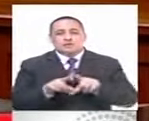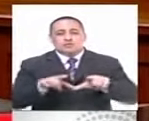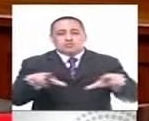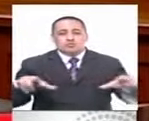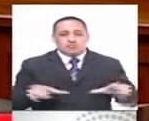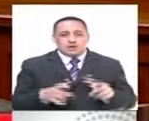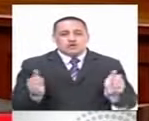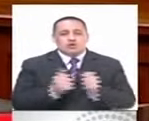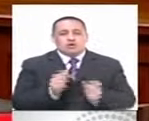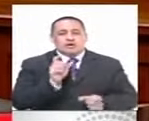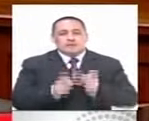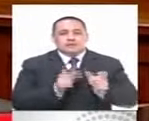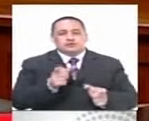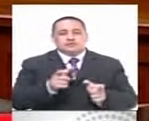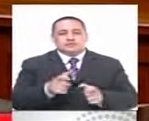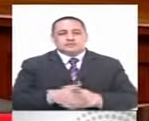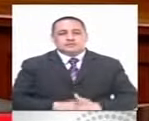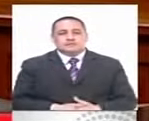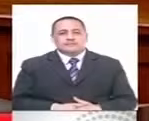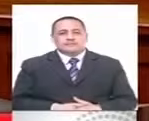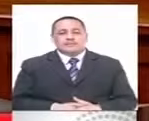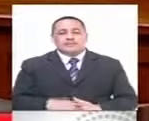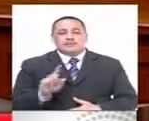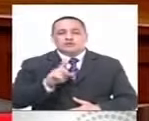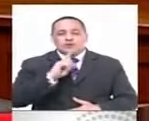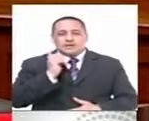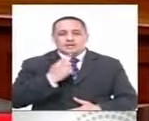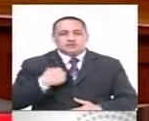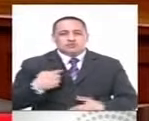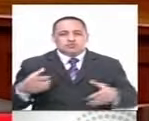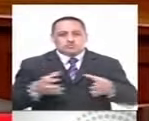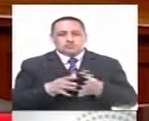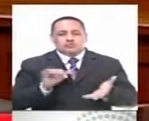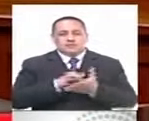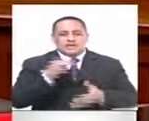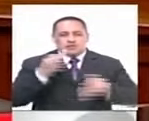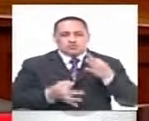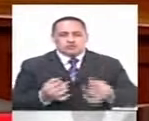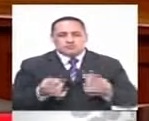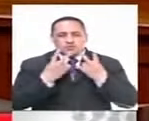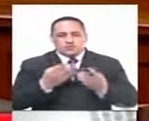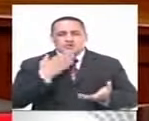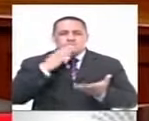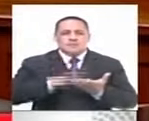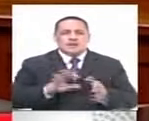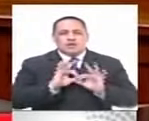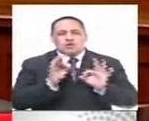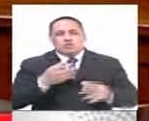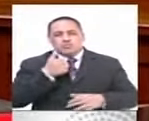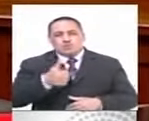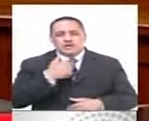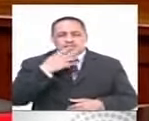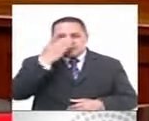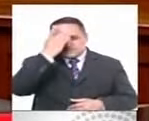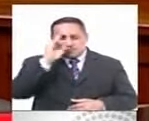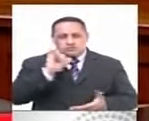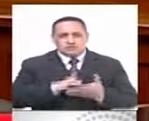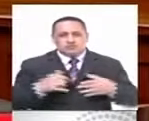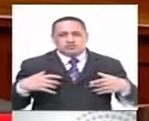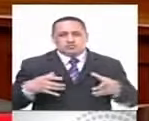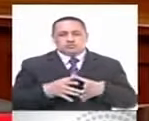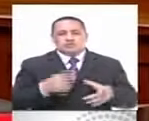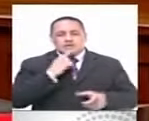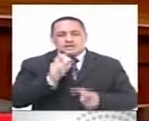con la gente. No seremos nosotros quienes juzguemos las buenas o malas decisiones que tenemos. Será